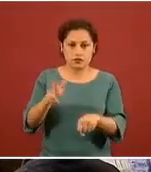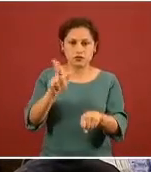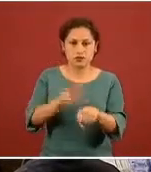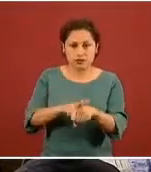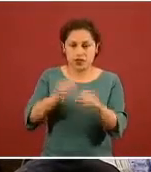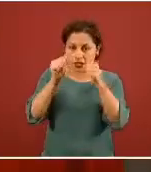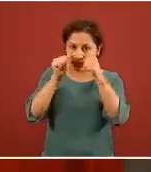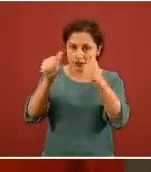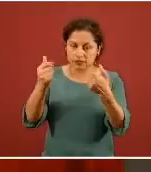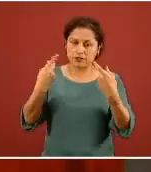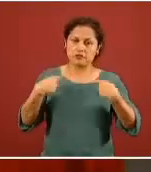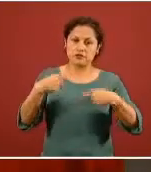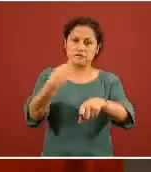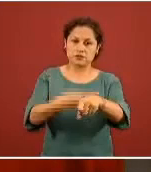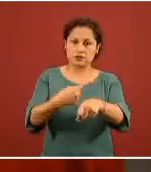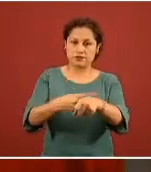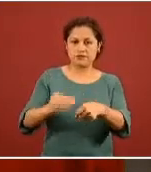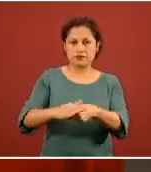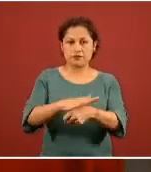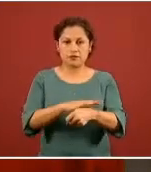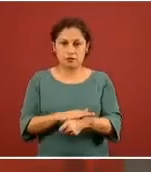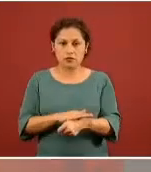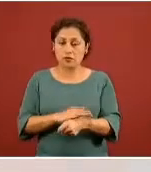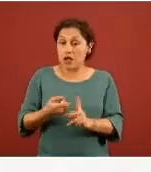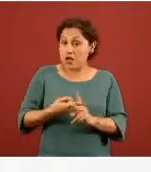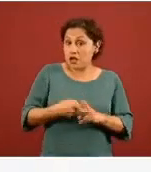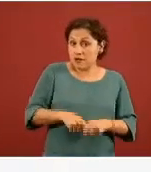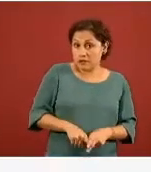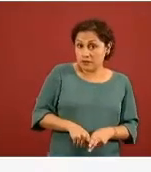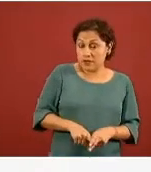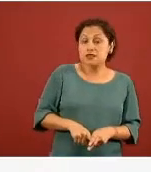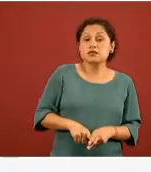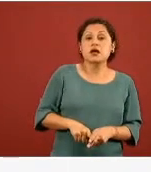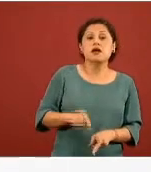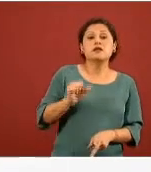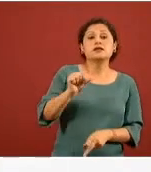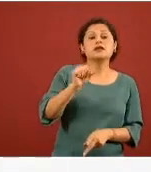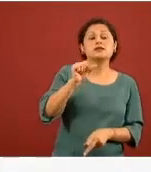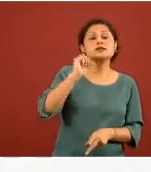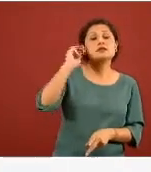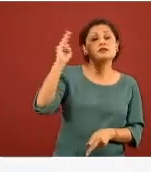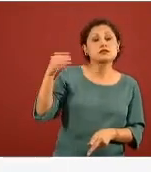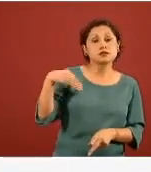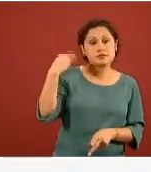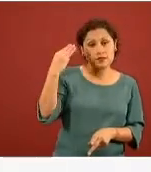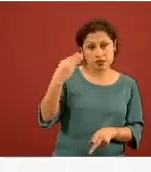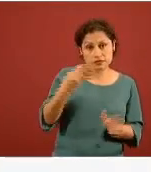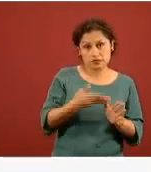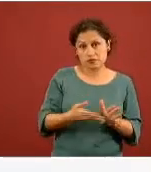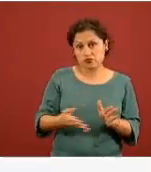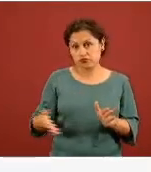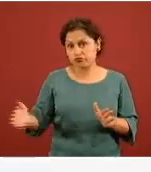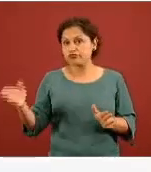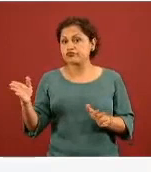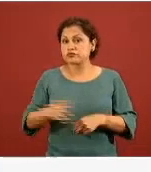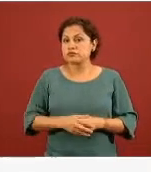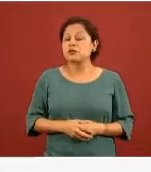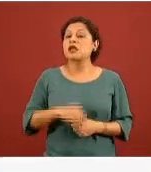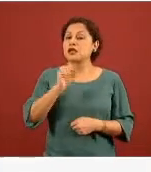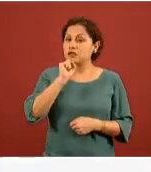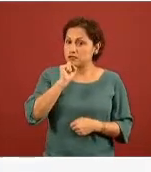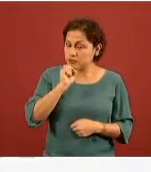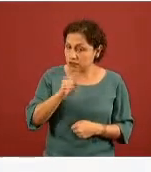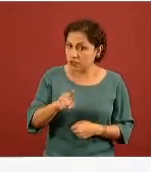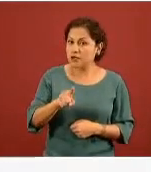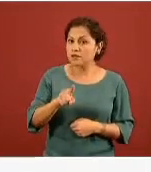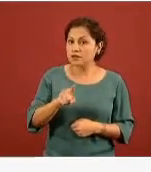epidemia. Será efectivo a partir del 16 de marzo y reconoce lo que en los contratos